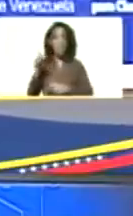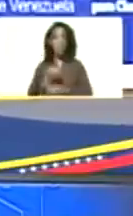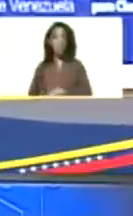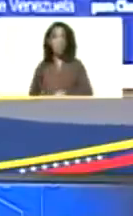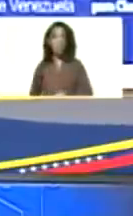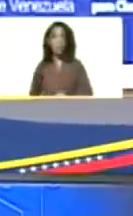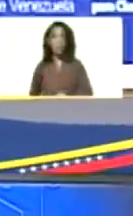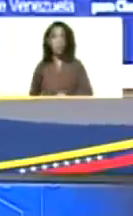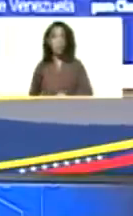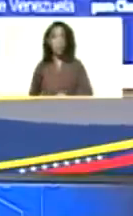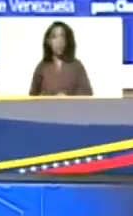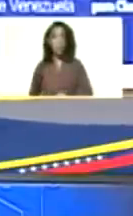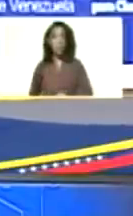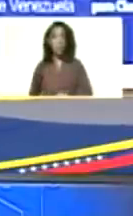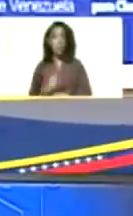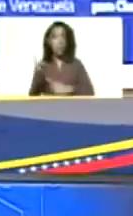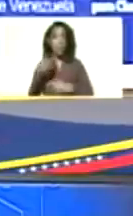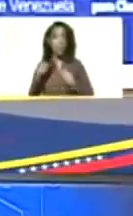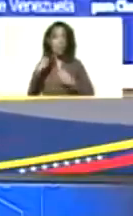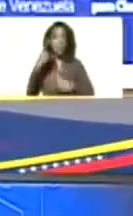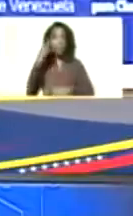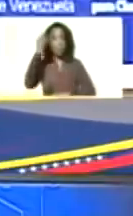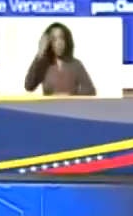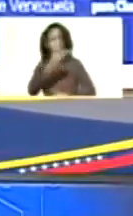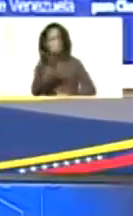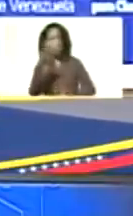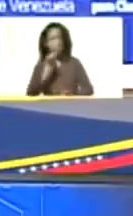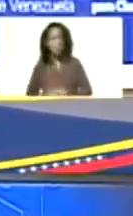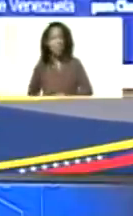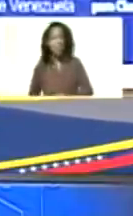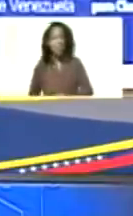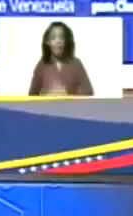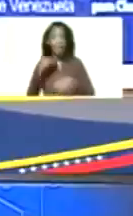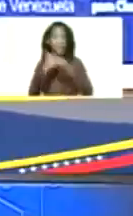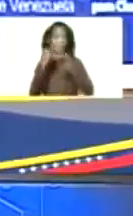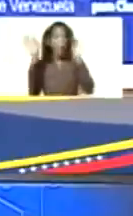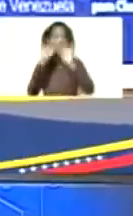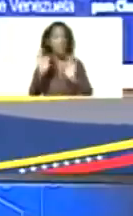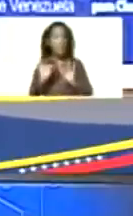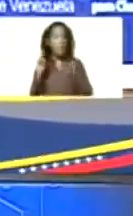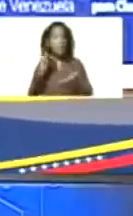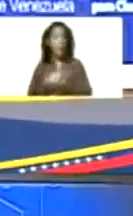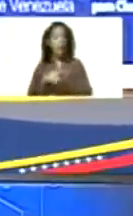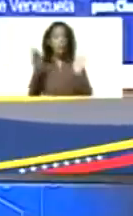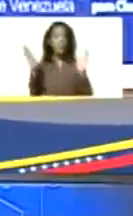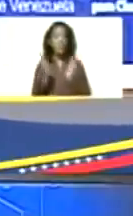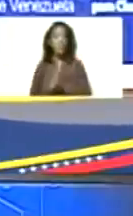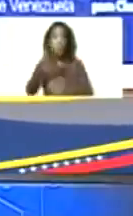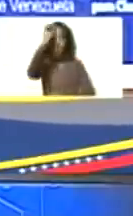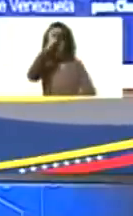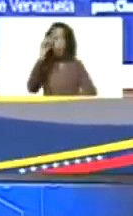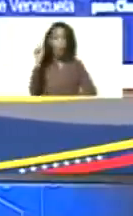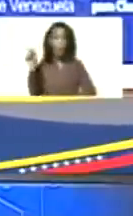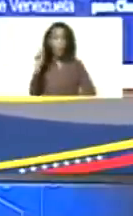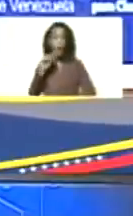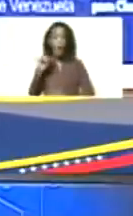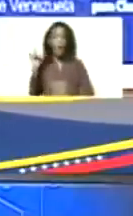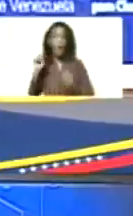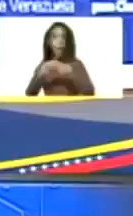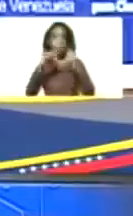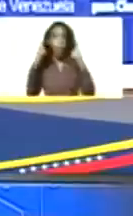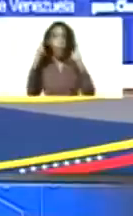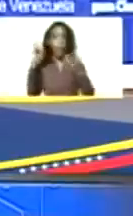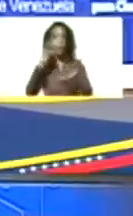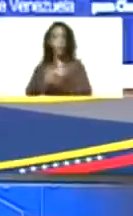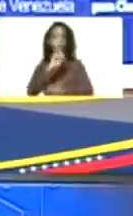¿Ah? Imagínate tú. Igualmente llegado de Santo Domingo por Maiquetía. El 17